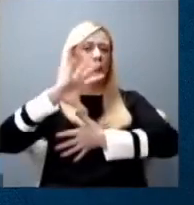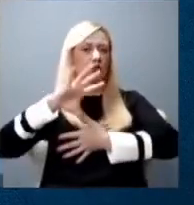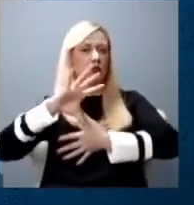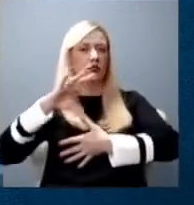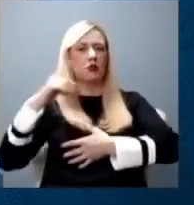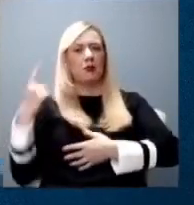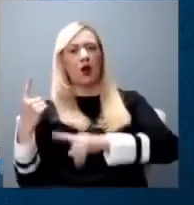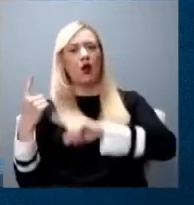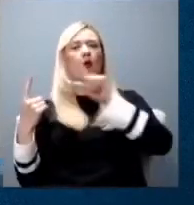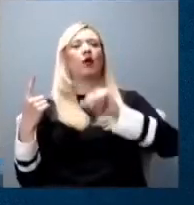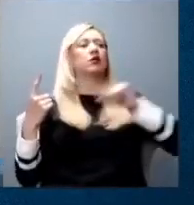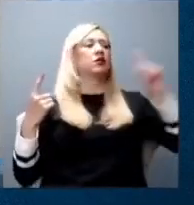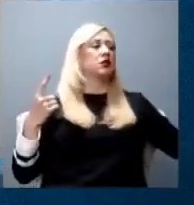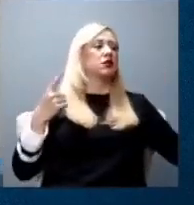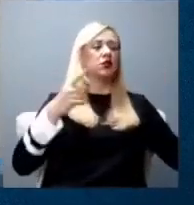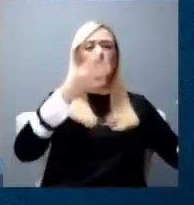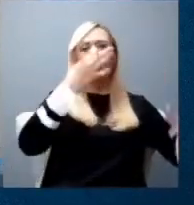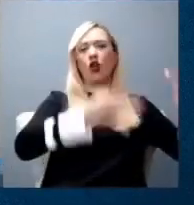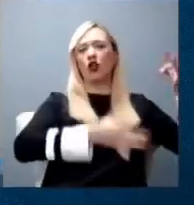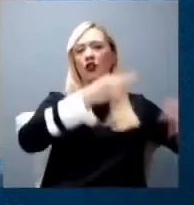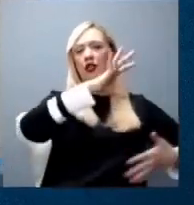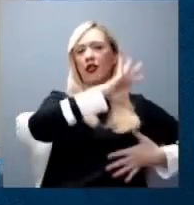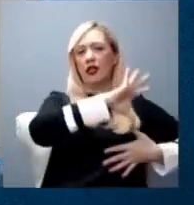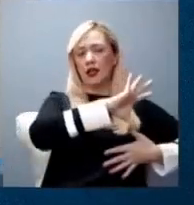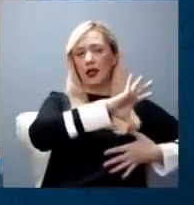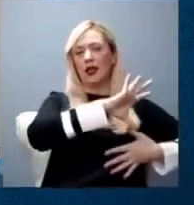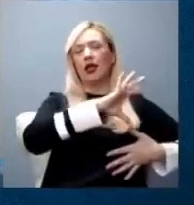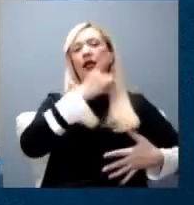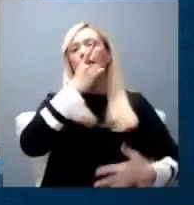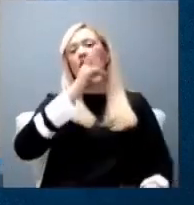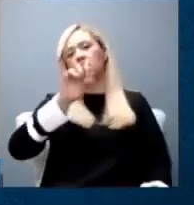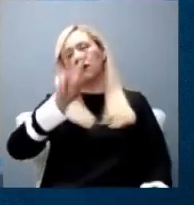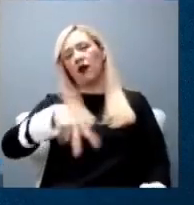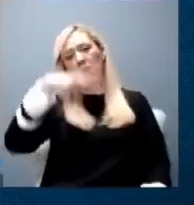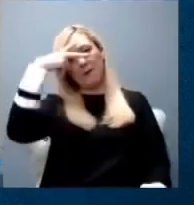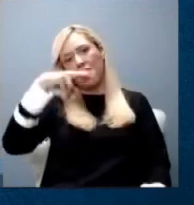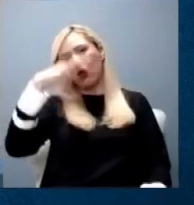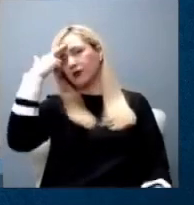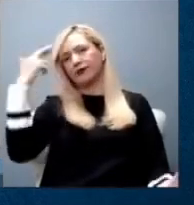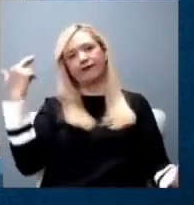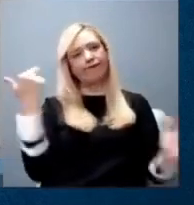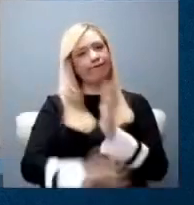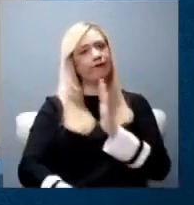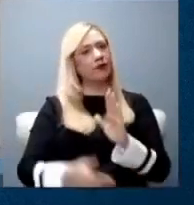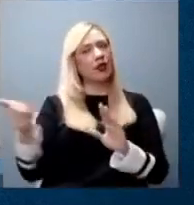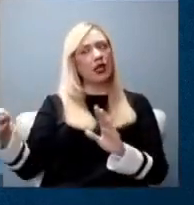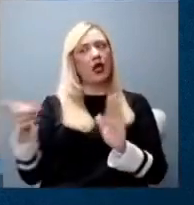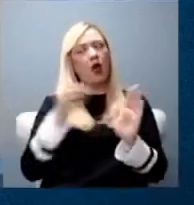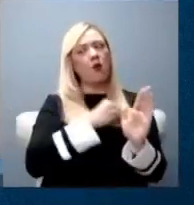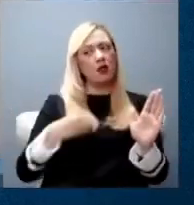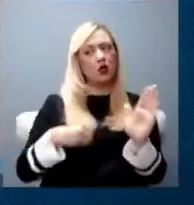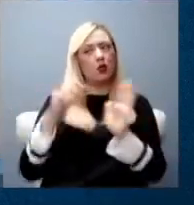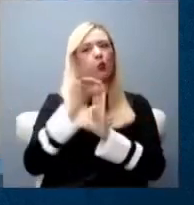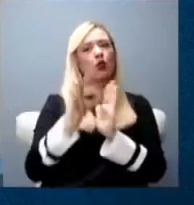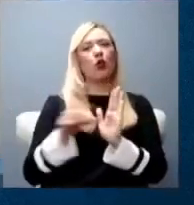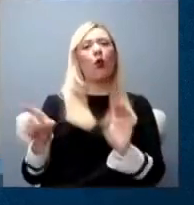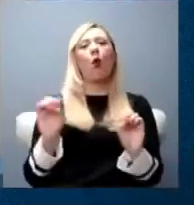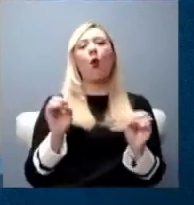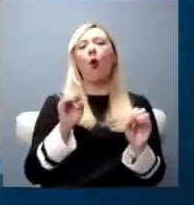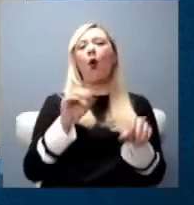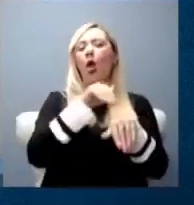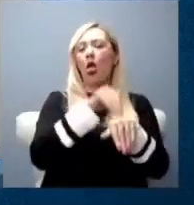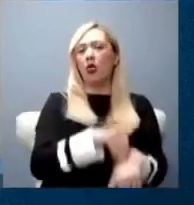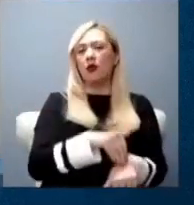Corte Interamericana estableció que México había violado obligaciones en la Convención Americana o también en la Convención de Belén do